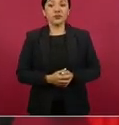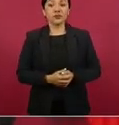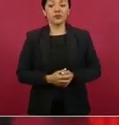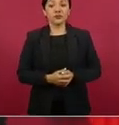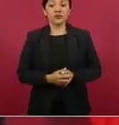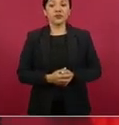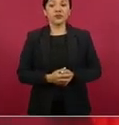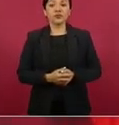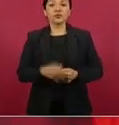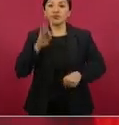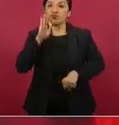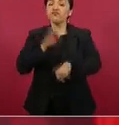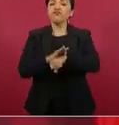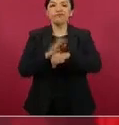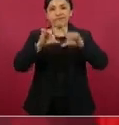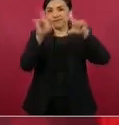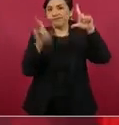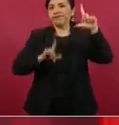patriota,